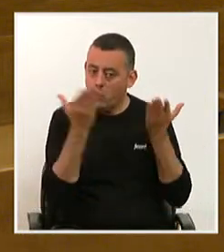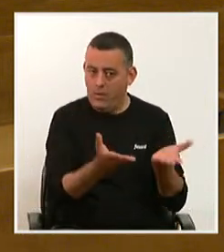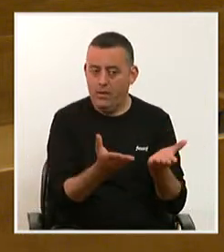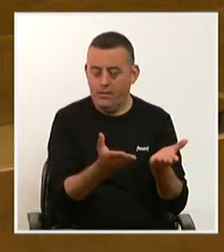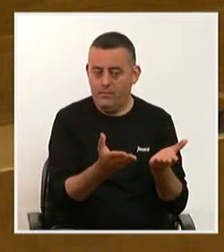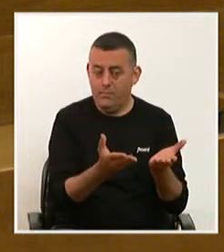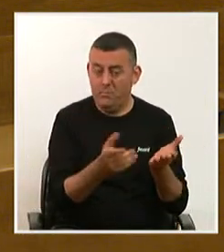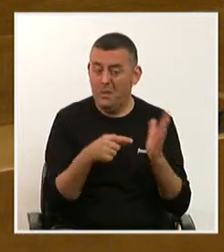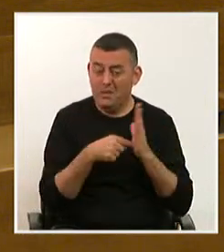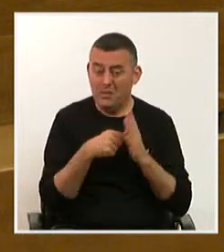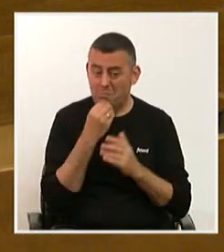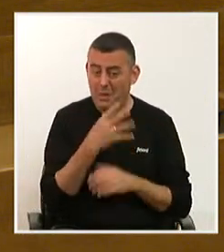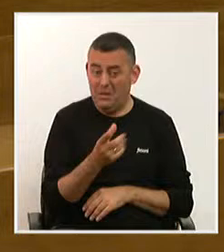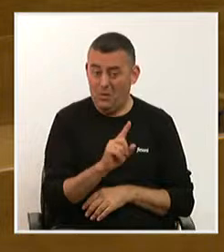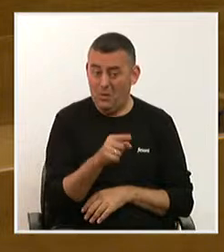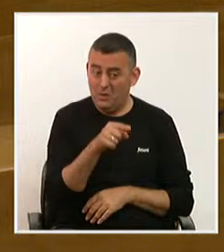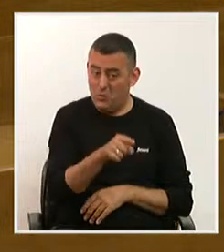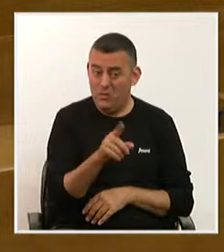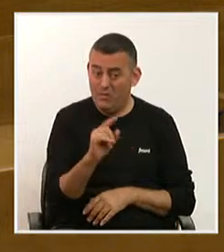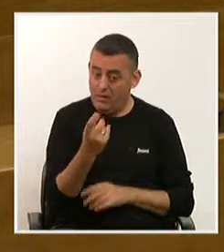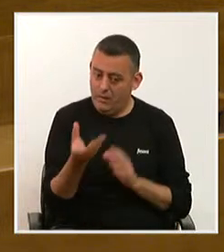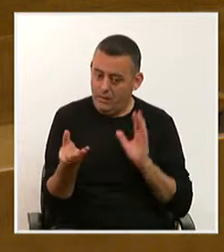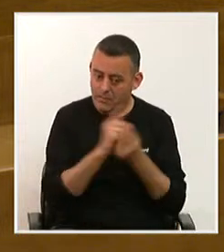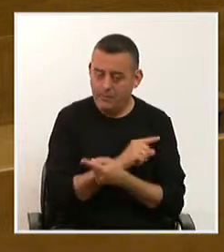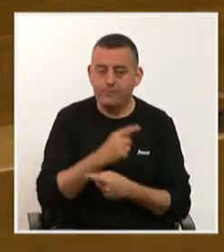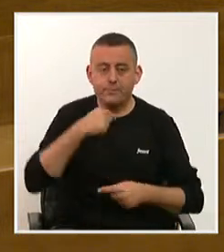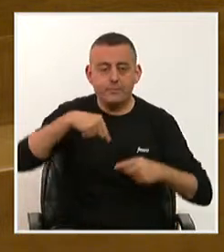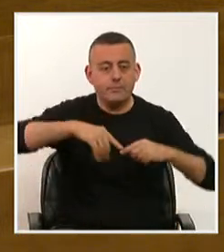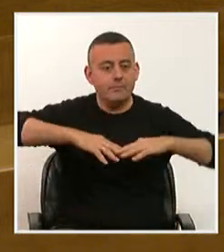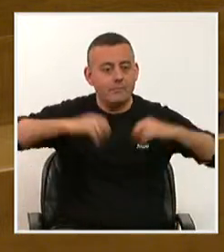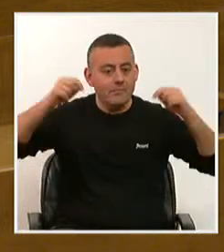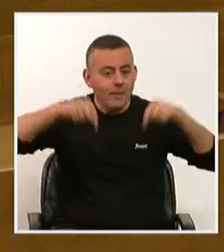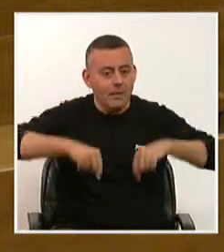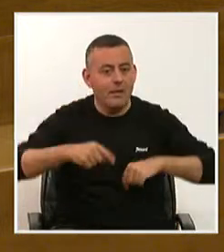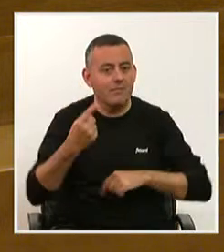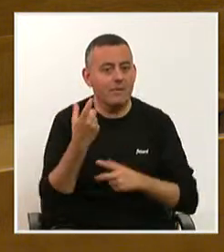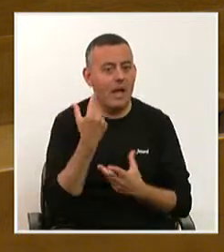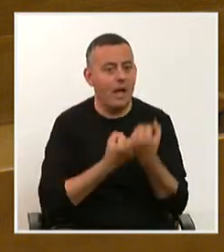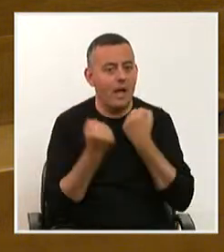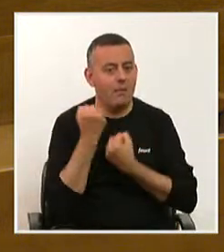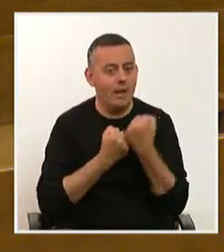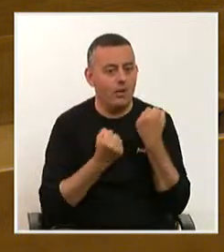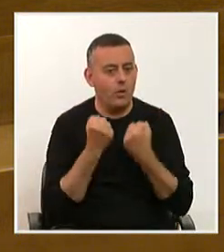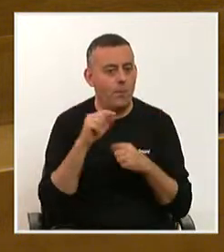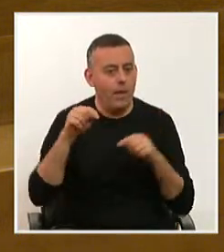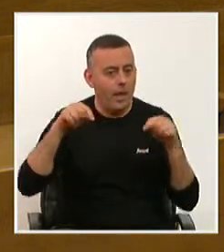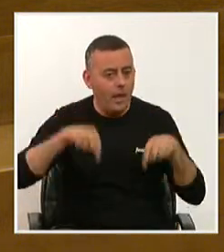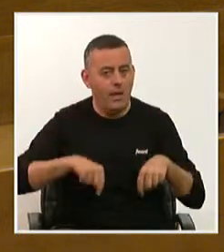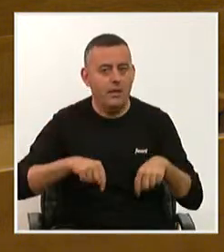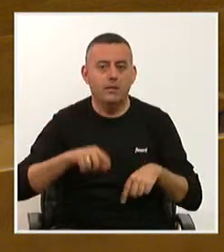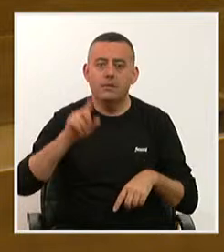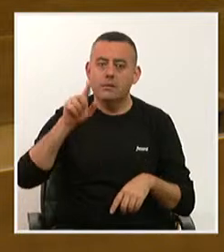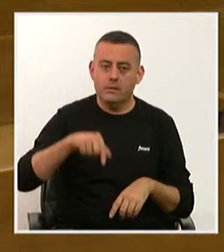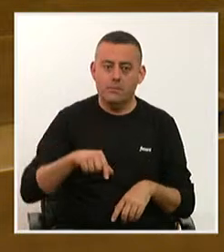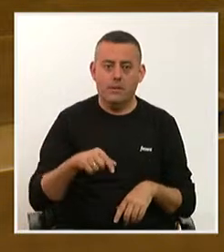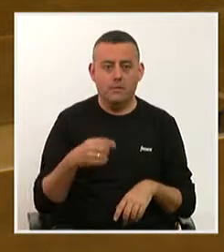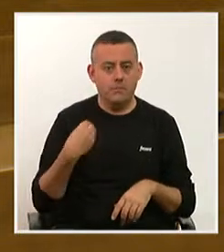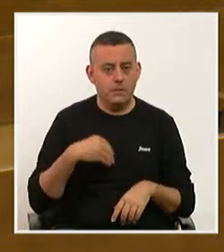en es par de ver de economí y que es par de empreses valencies pes un